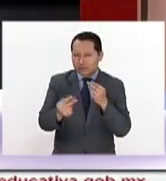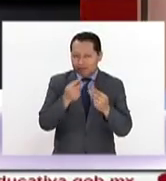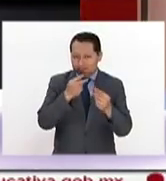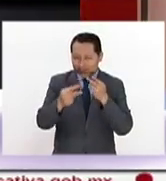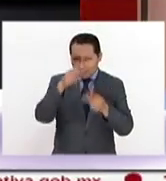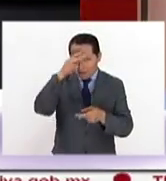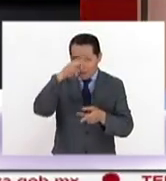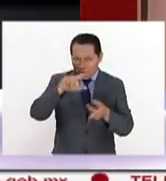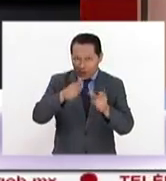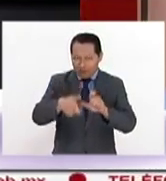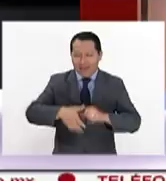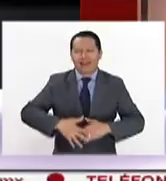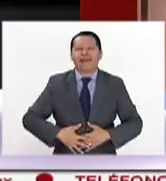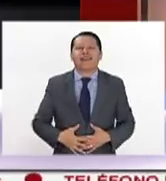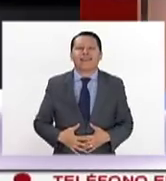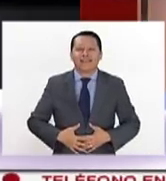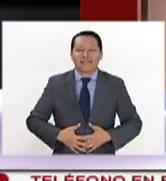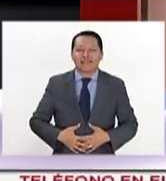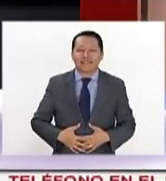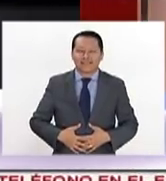que está usted viendo México al Día.